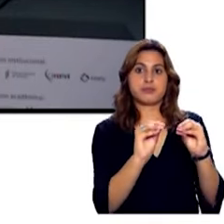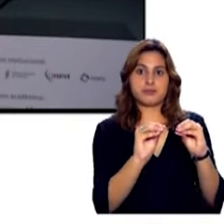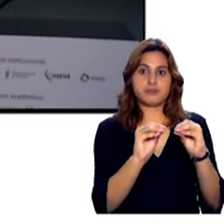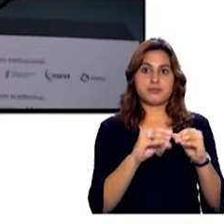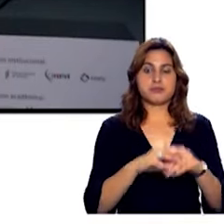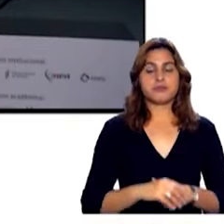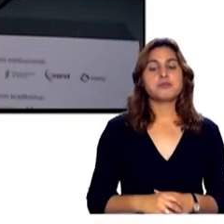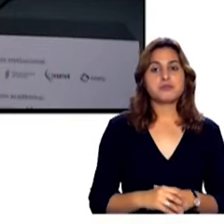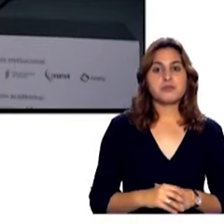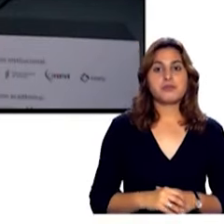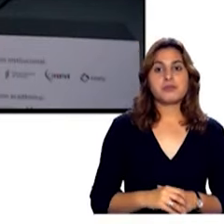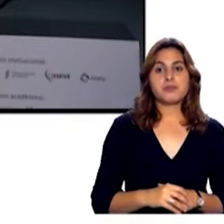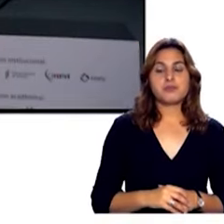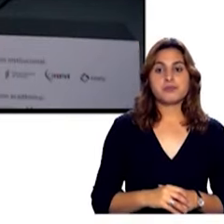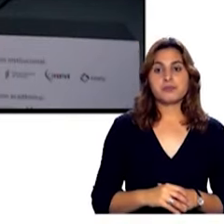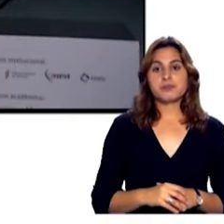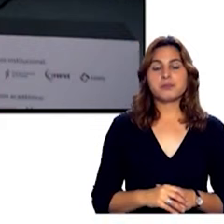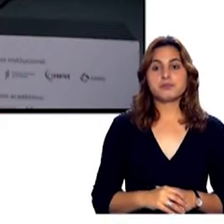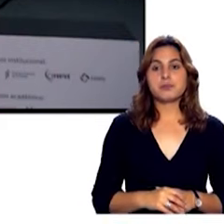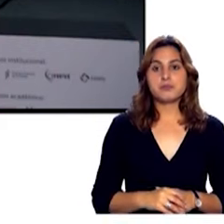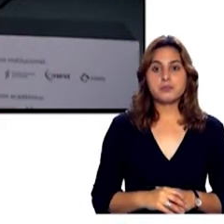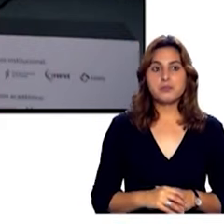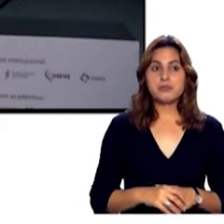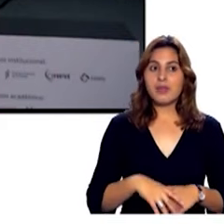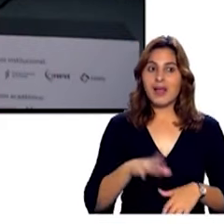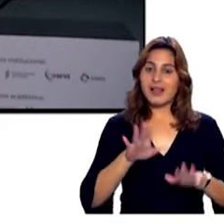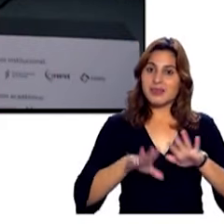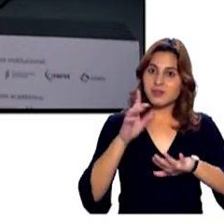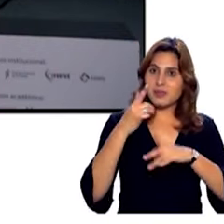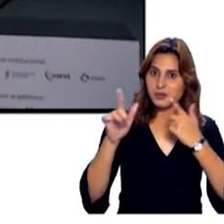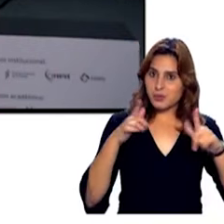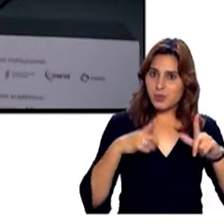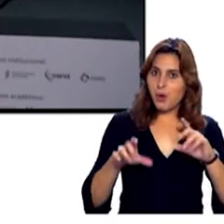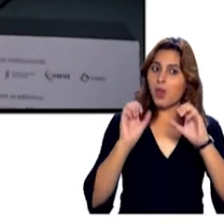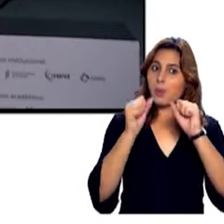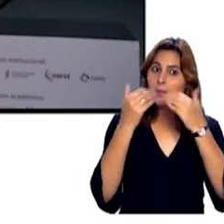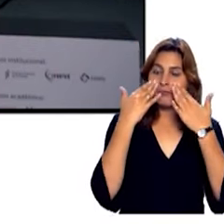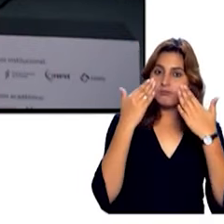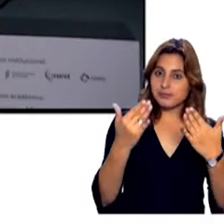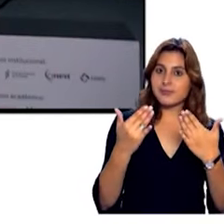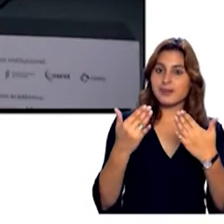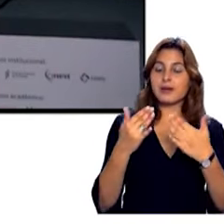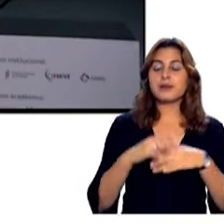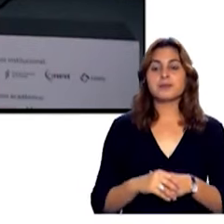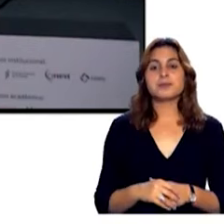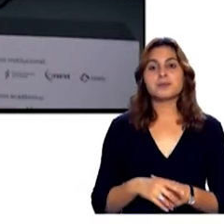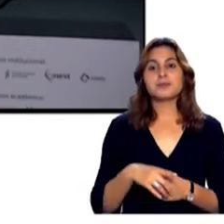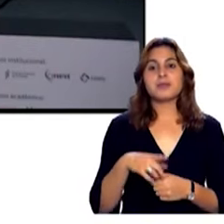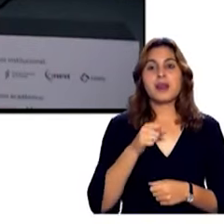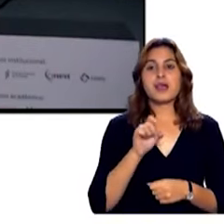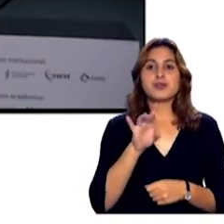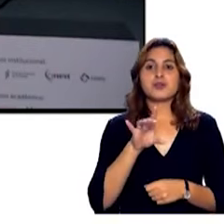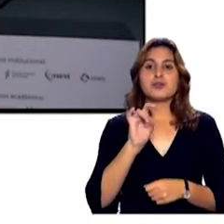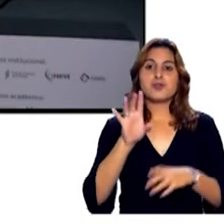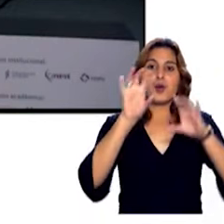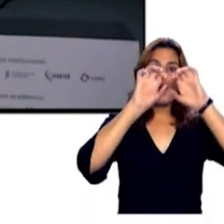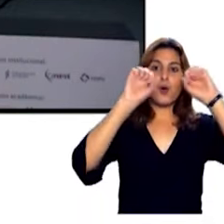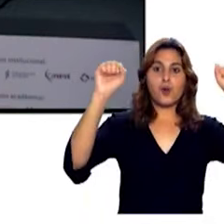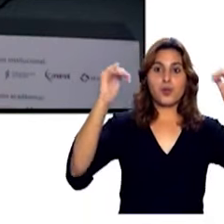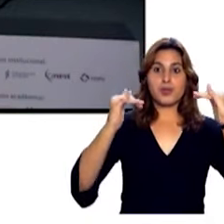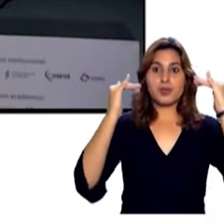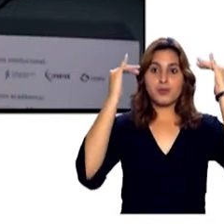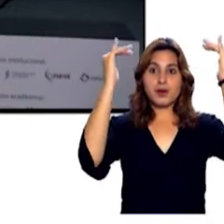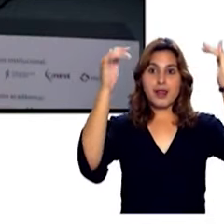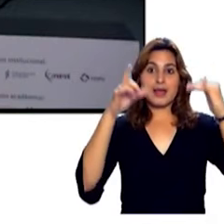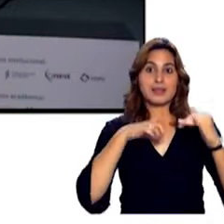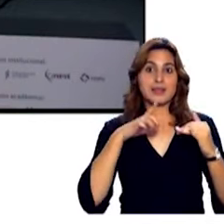incorpor aient solo puede valorar la prueba aqu tribunal que ha presenciado directamente la prueba por lo tanto